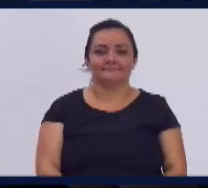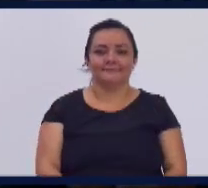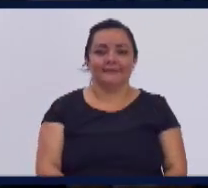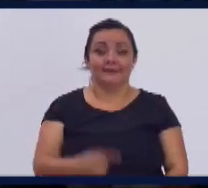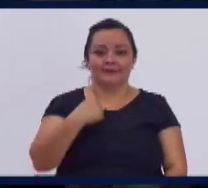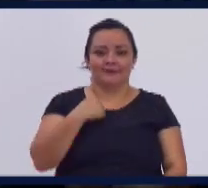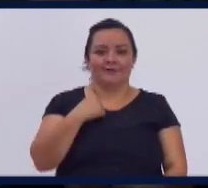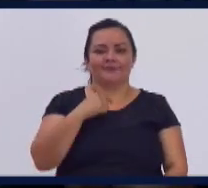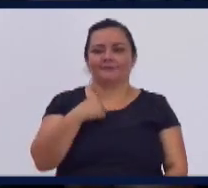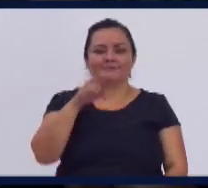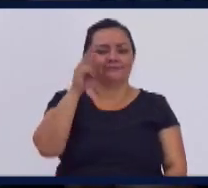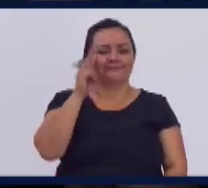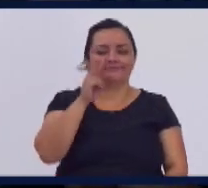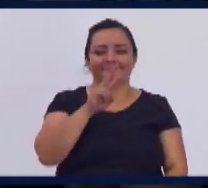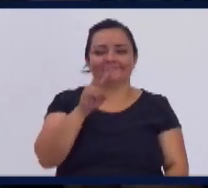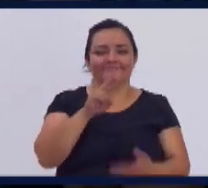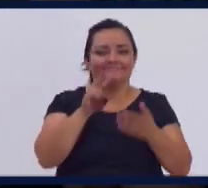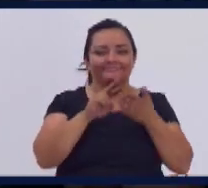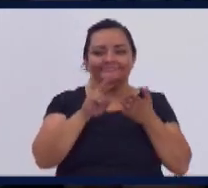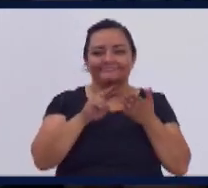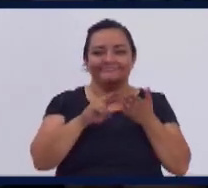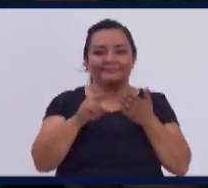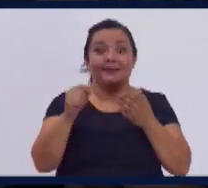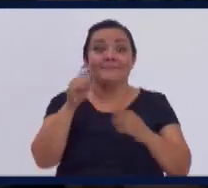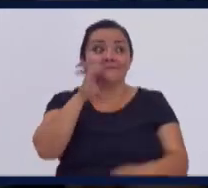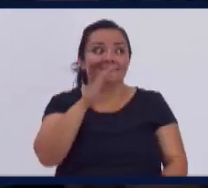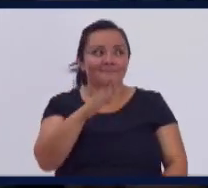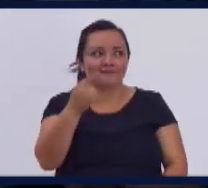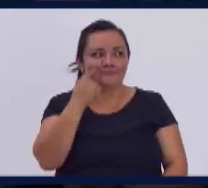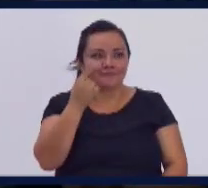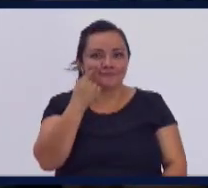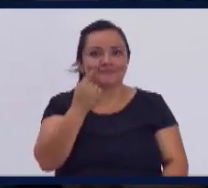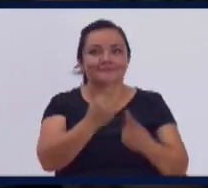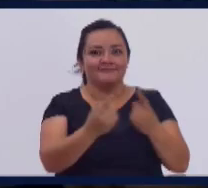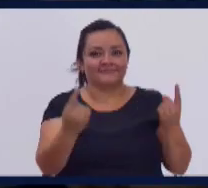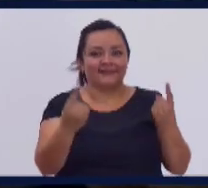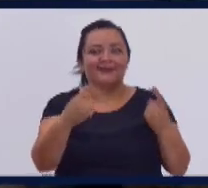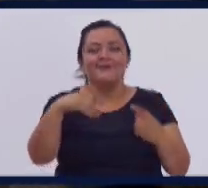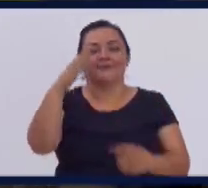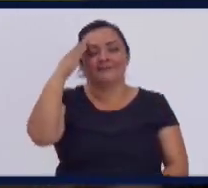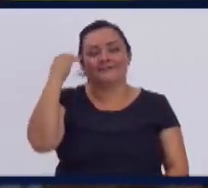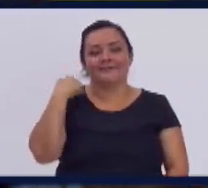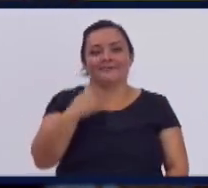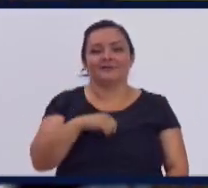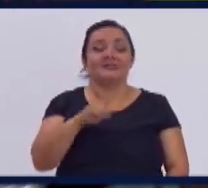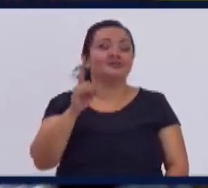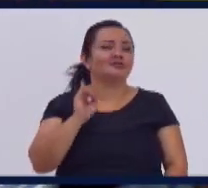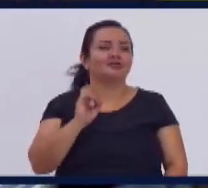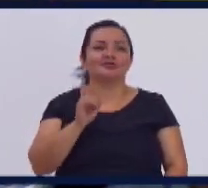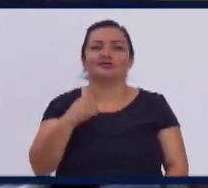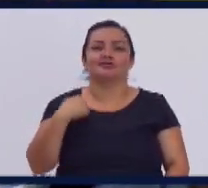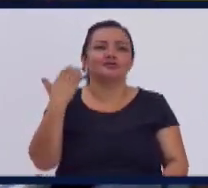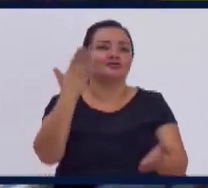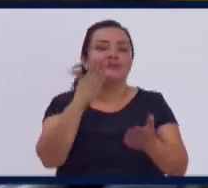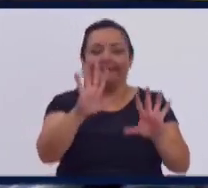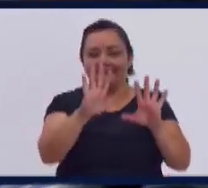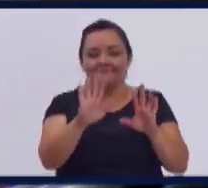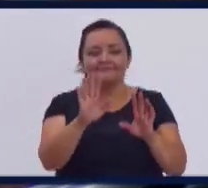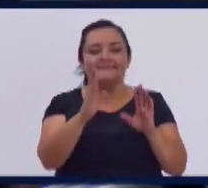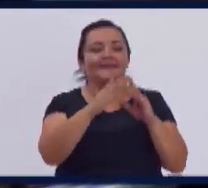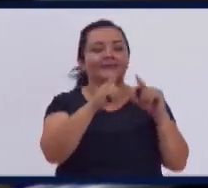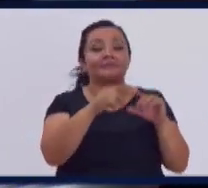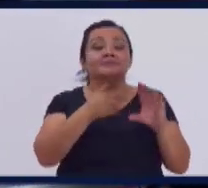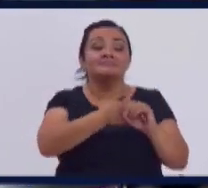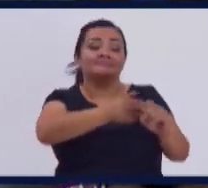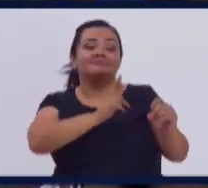Yo lo que hago es que no leo, sino que ya me van contando. Mire, pastor, busque lo que pusieron. Una señora puso, yo no llegaba, no, yo dejé de llegar a